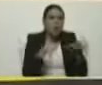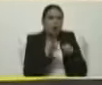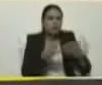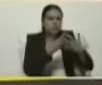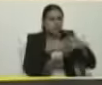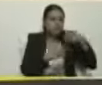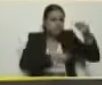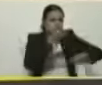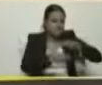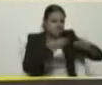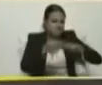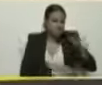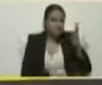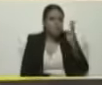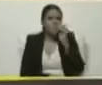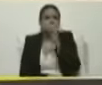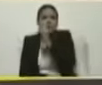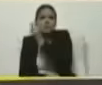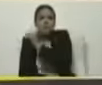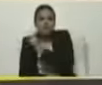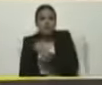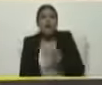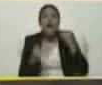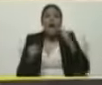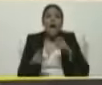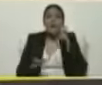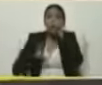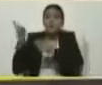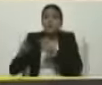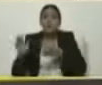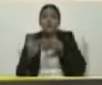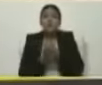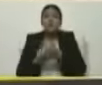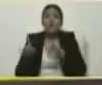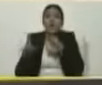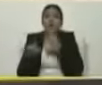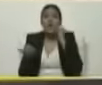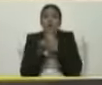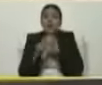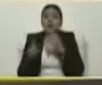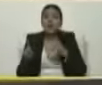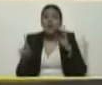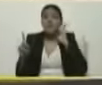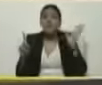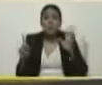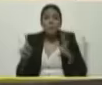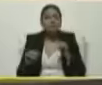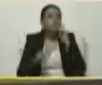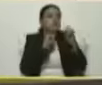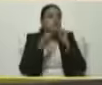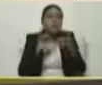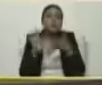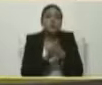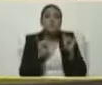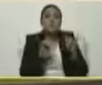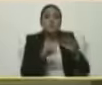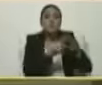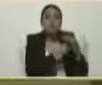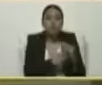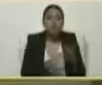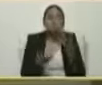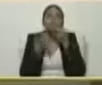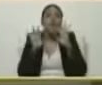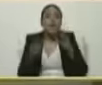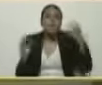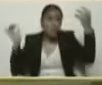Hay gente en el mundo, influencers, que lo han venido denunciando. Por ejemplo, Milei en